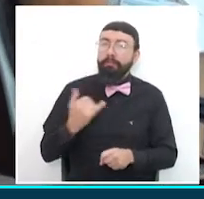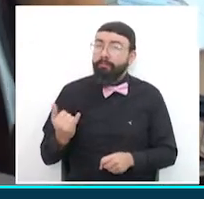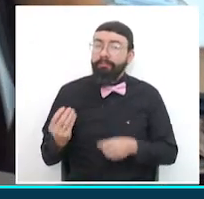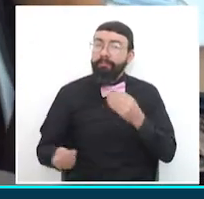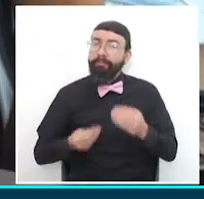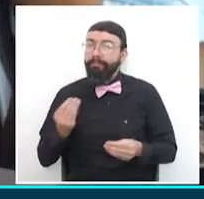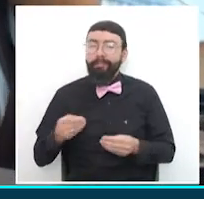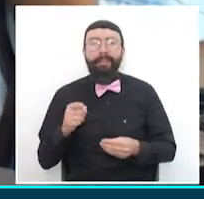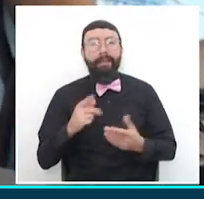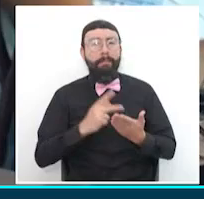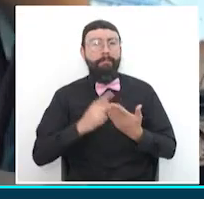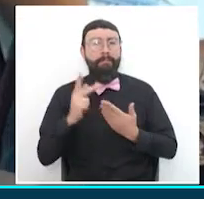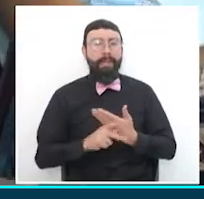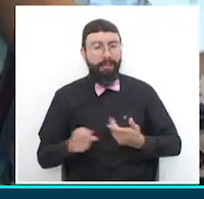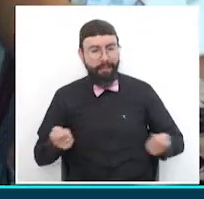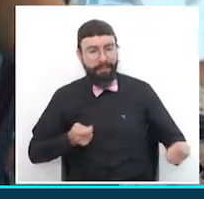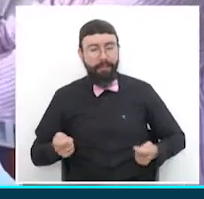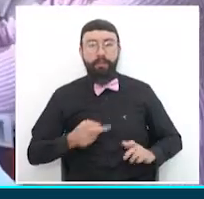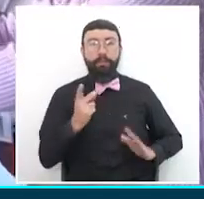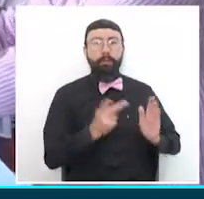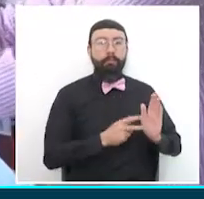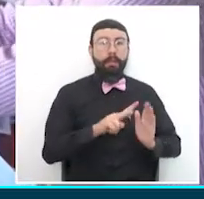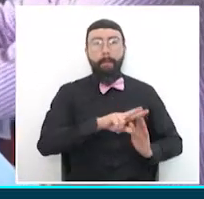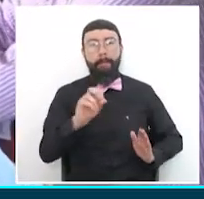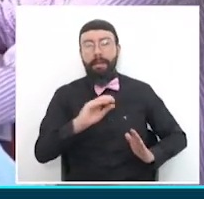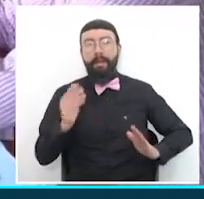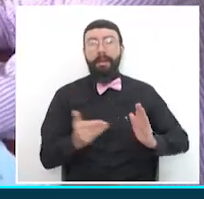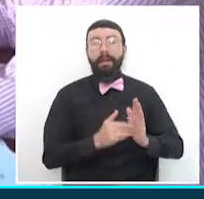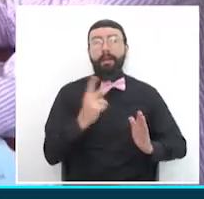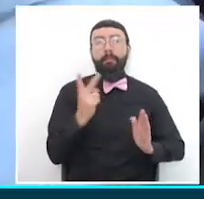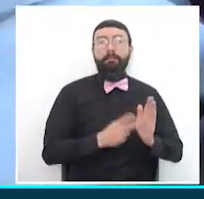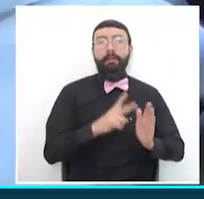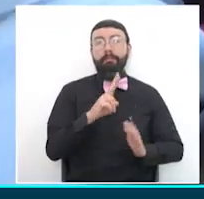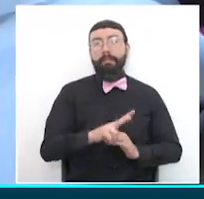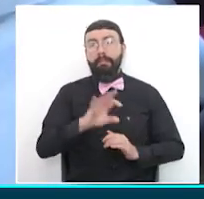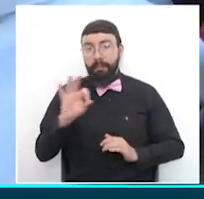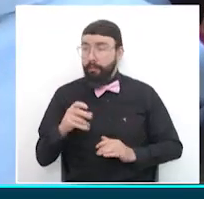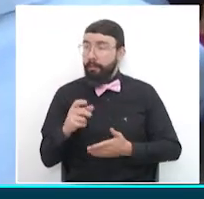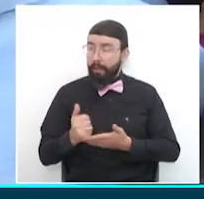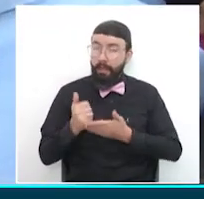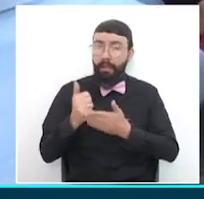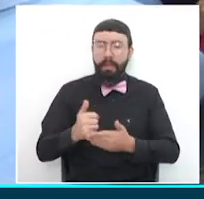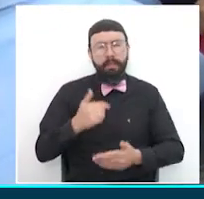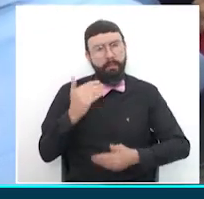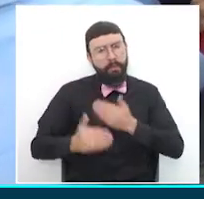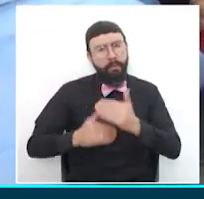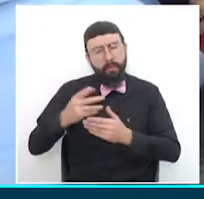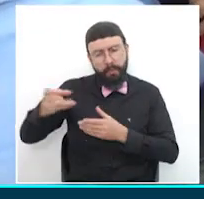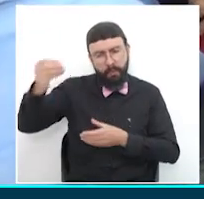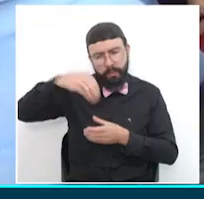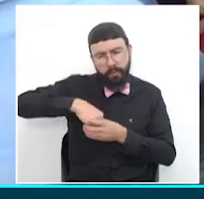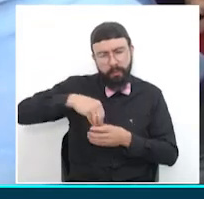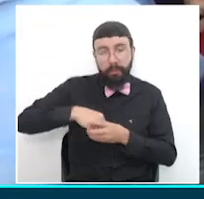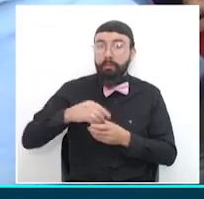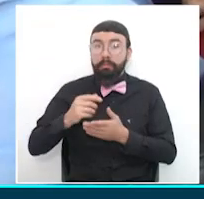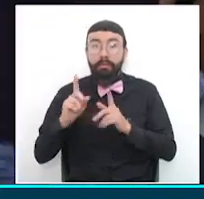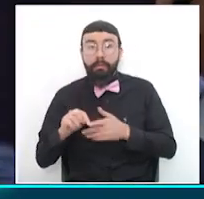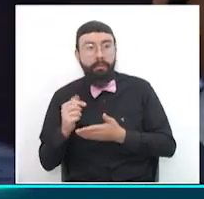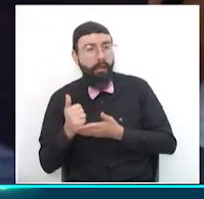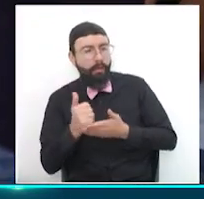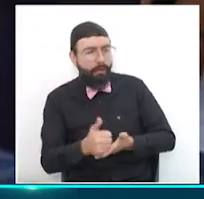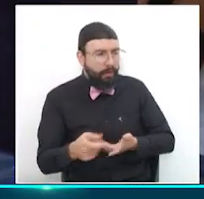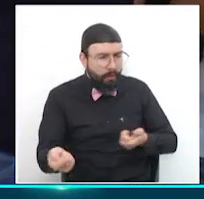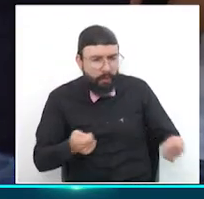diseñar el plan estratégico 2020-2023, tanto que contribuya a los procesos internos como que ayude a los avances